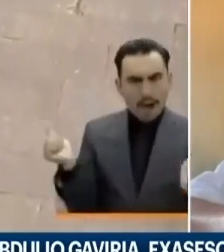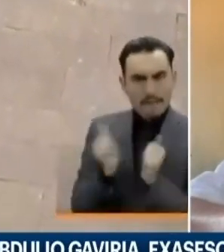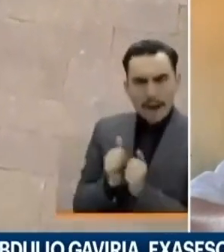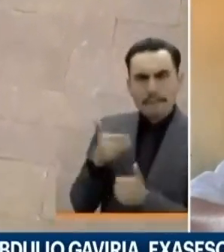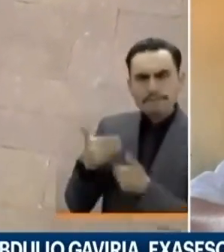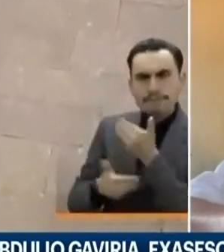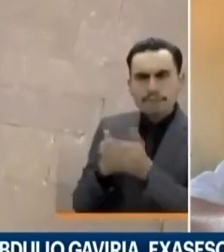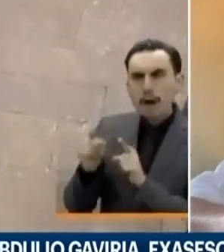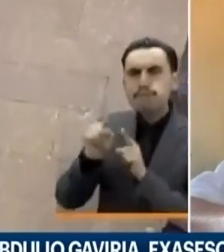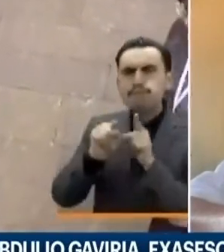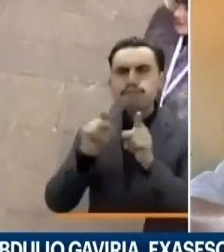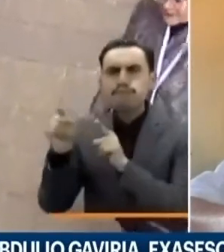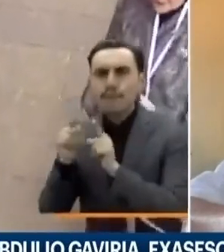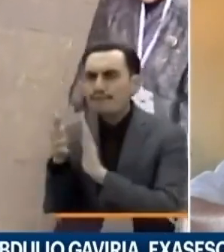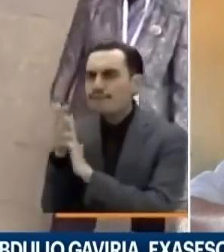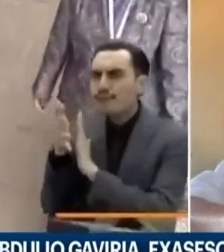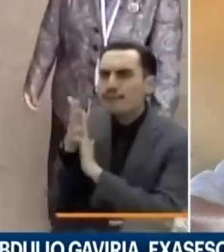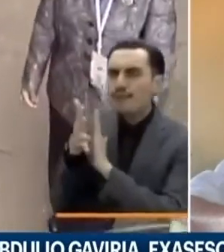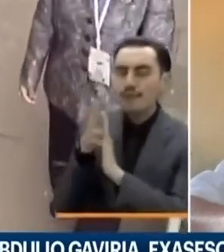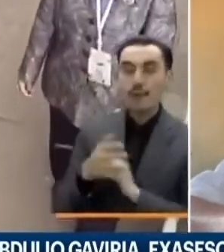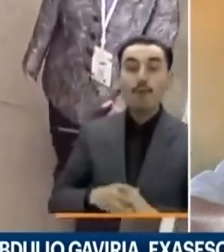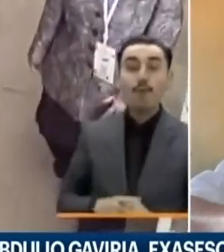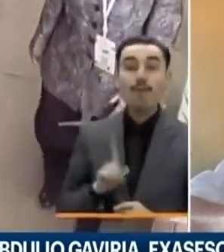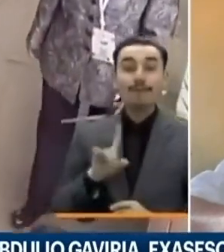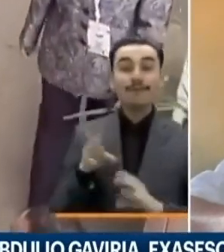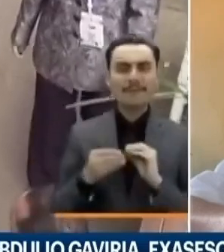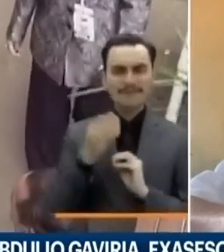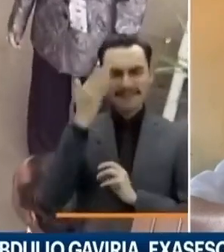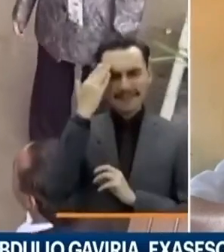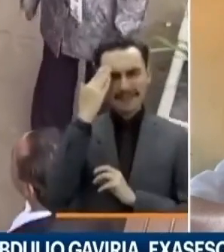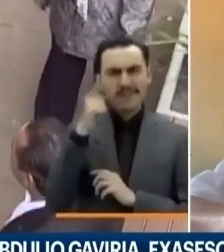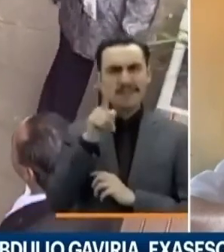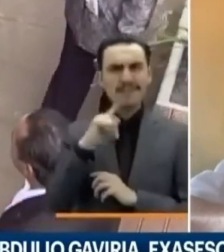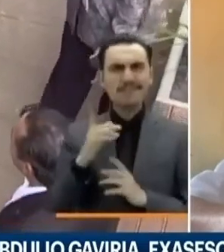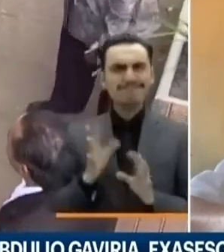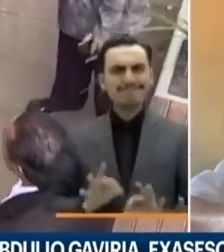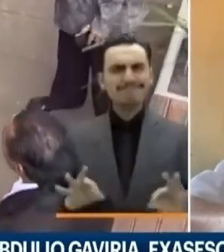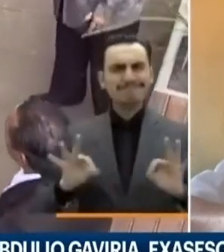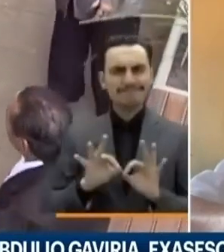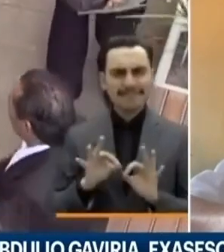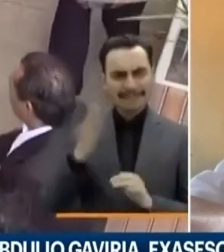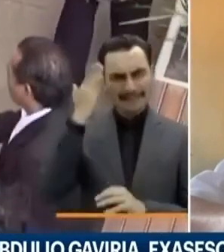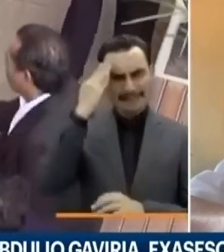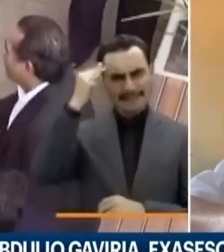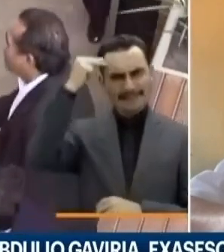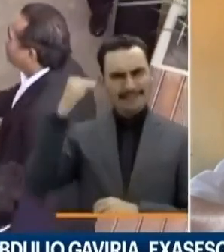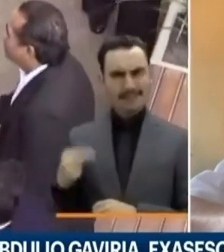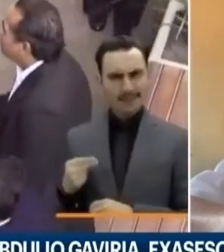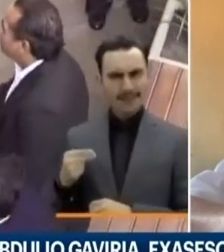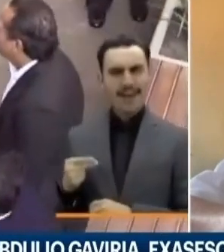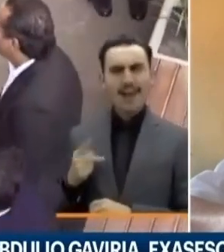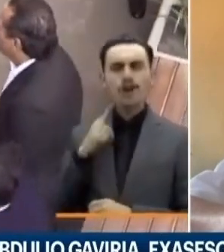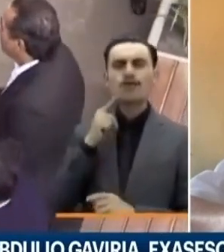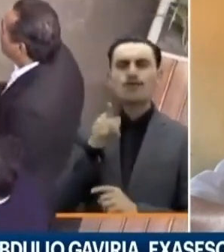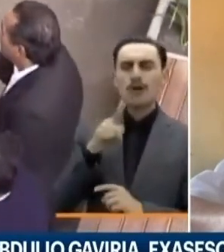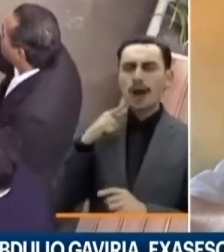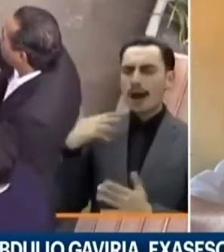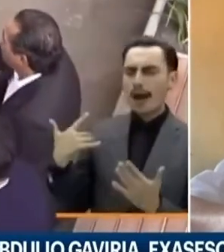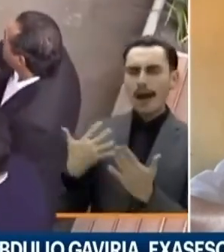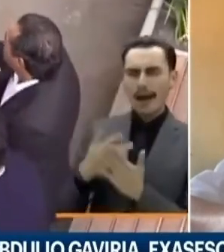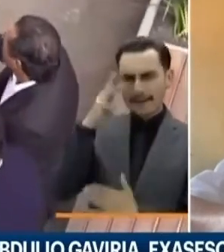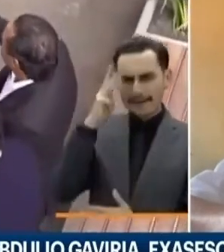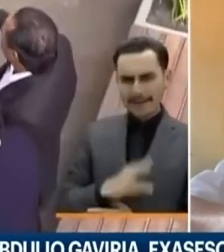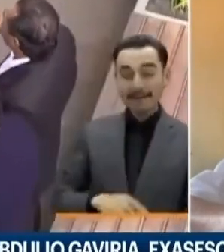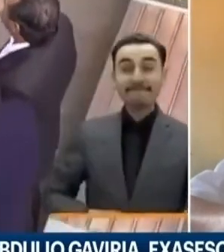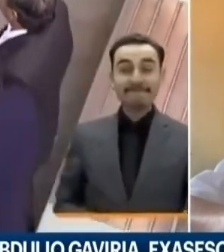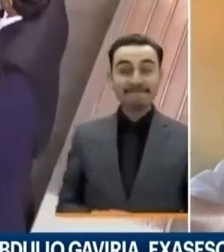Señor Gaviria, usted integra un sector opositor al gobierno de Gustavo Petro. ¿Qué piensa hacer la oposición